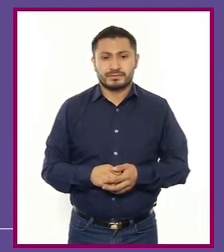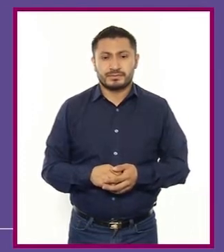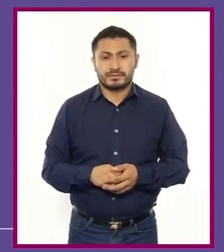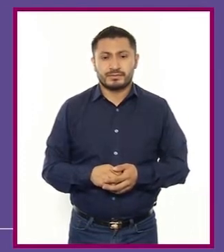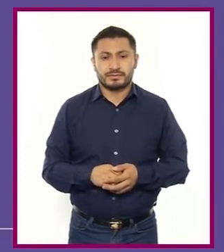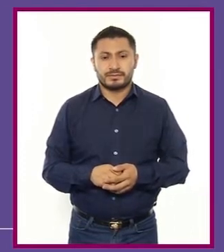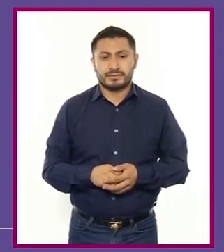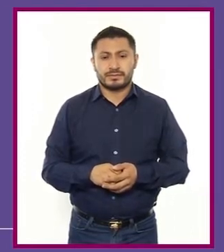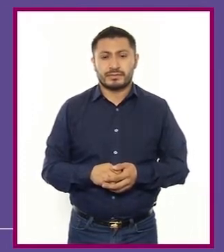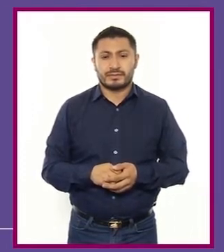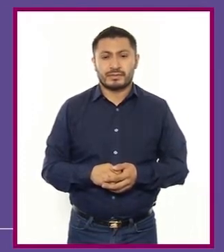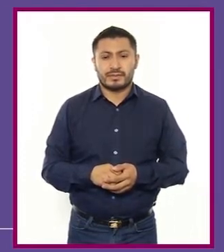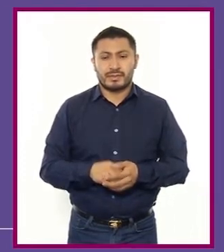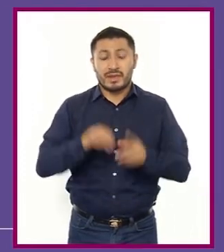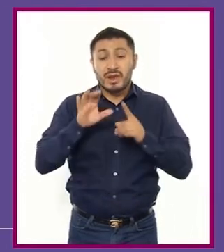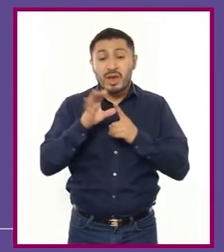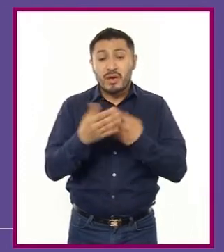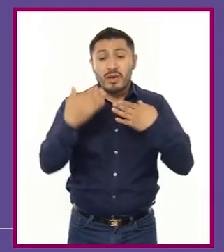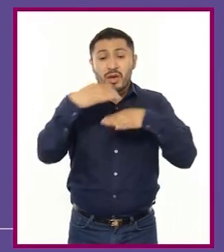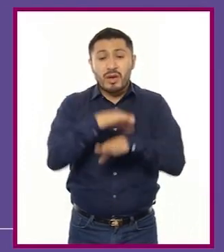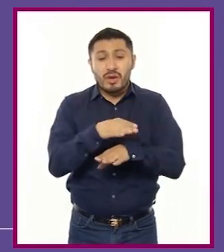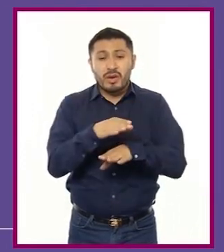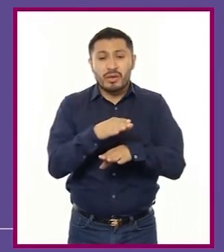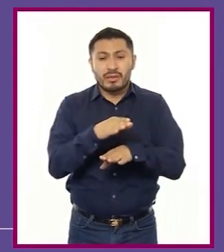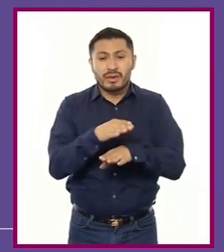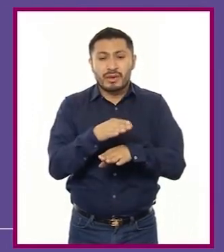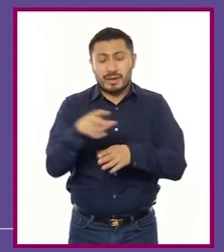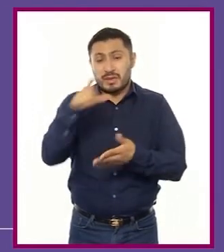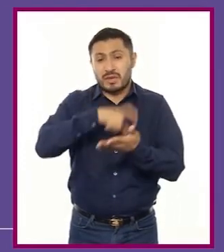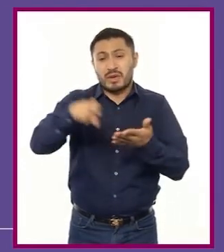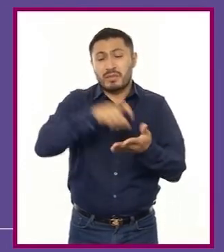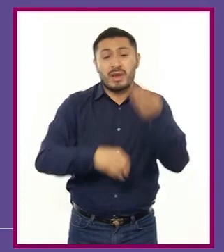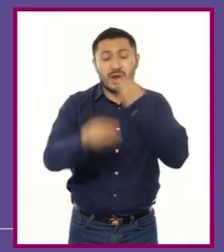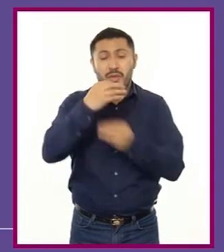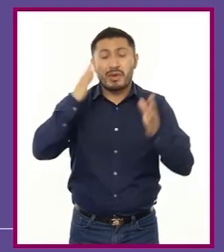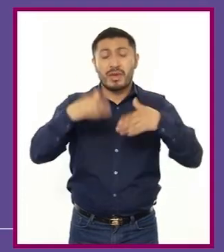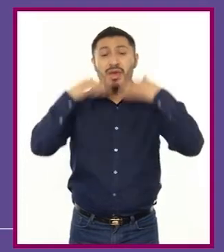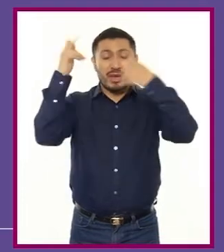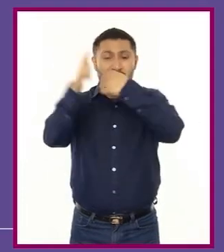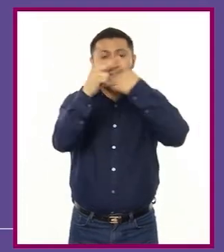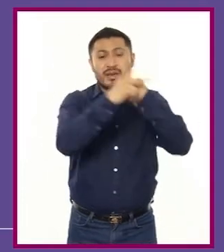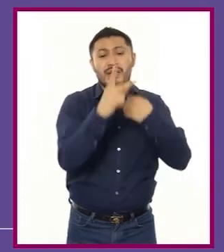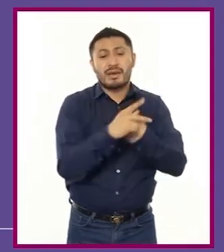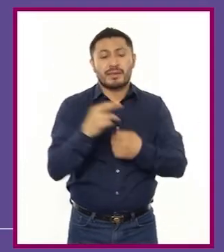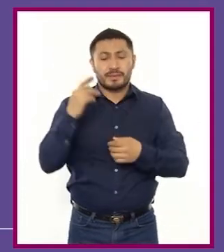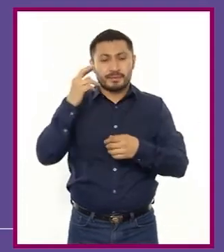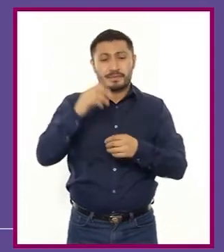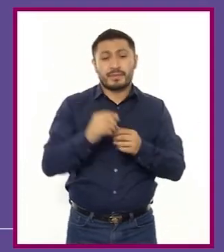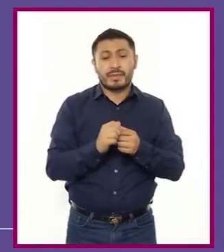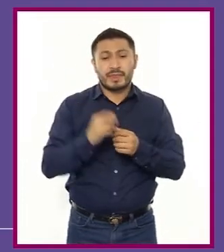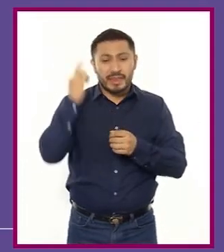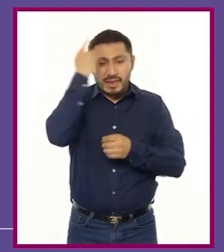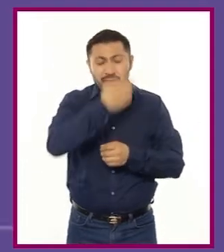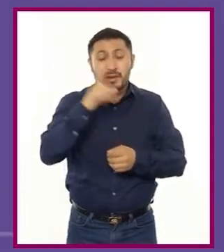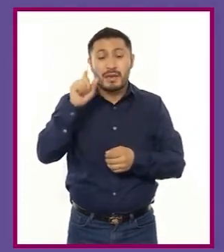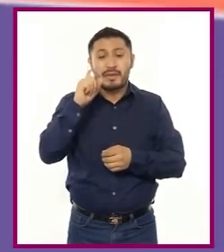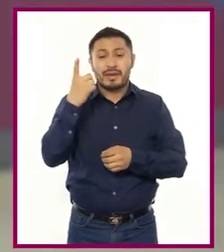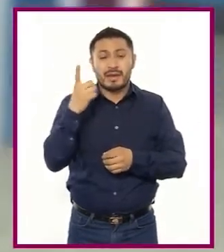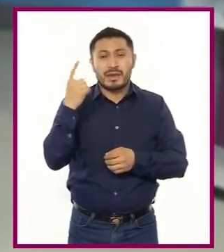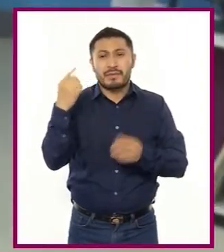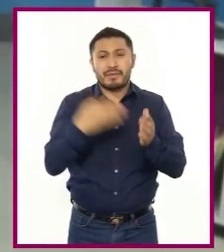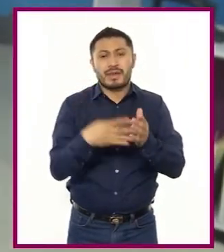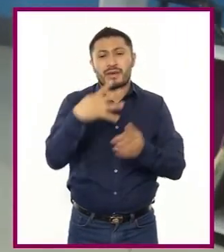Convención sobre la obtención de alimentos en el extranjero. Ratificación 20 de diciembre de